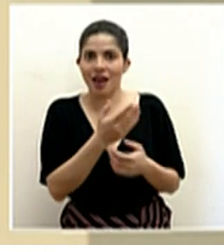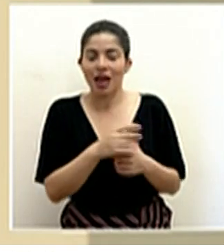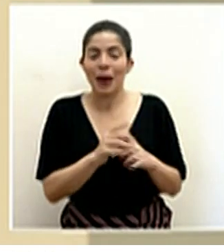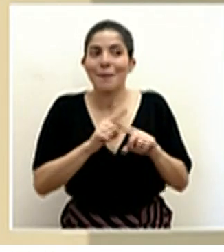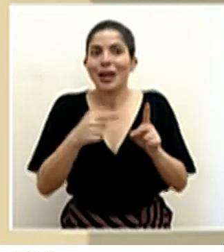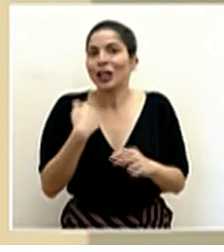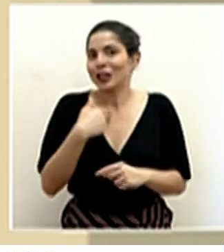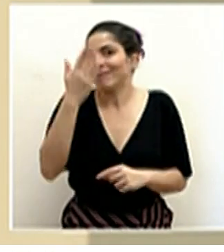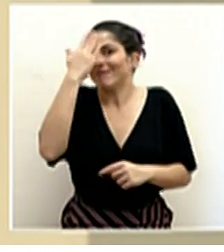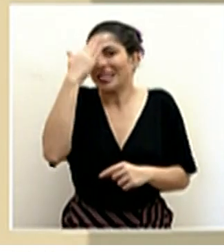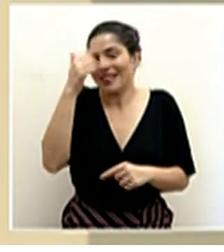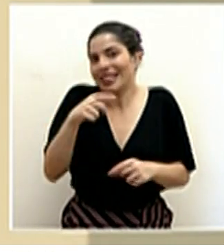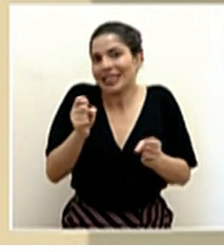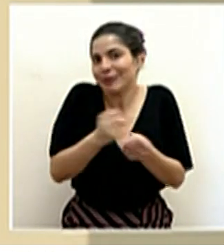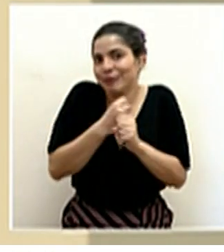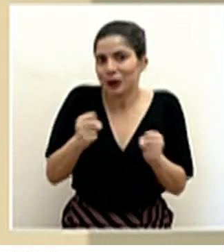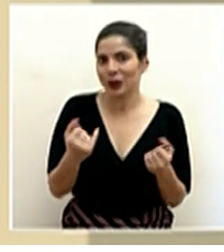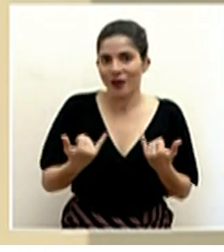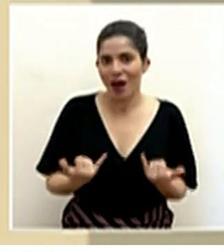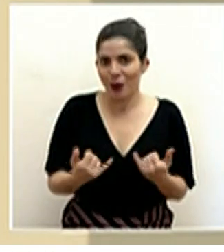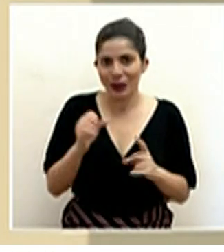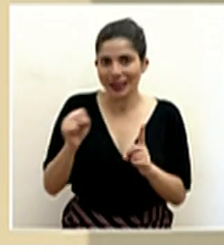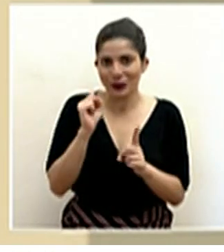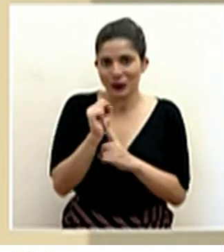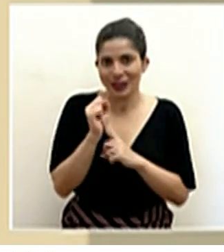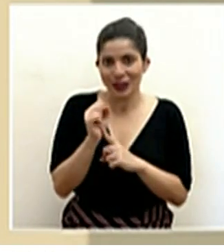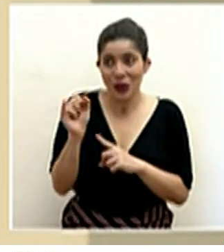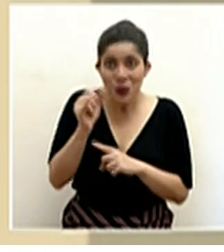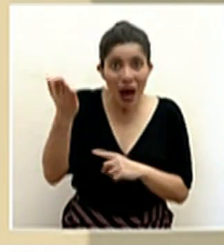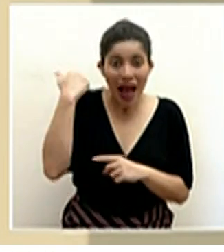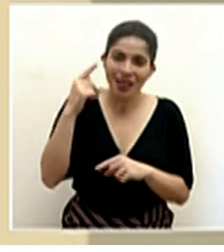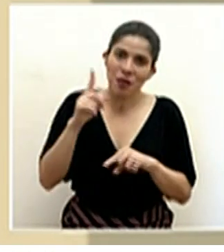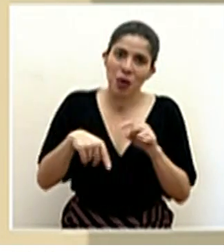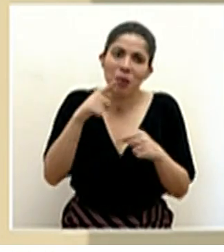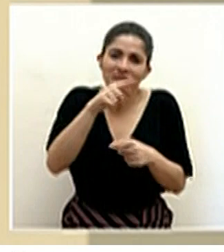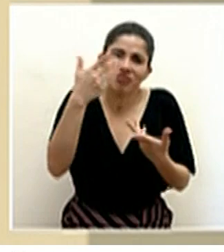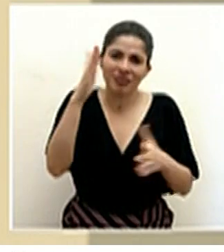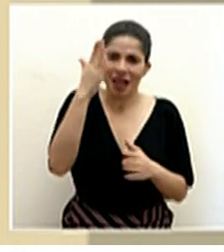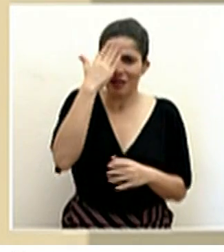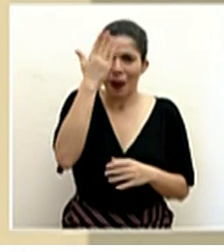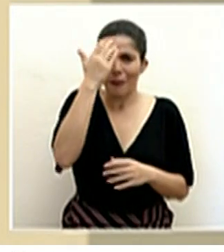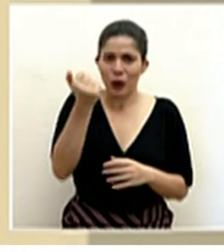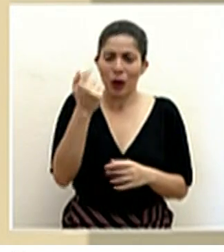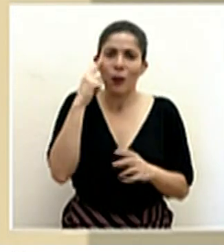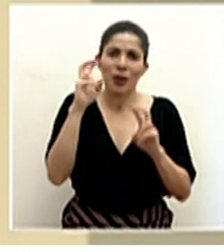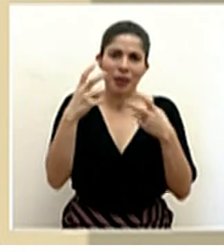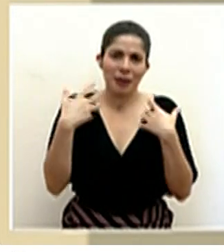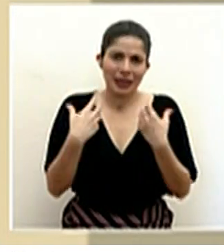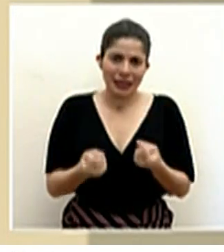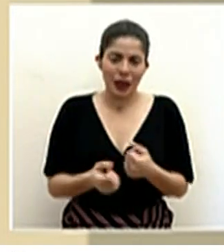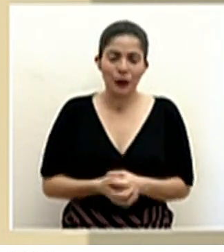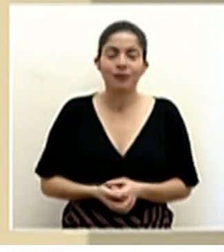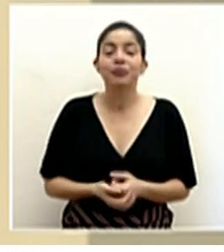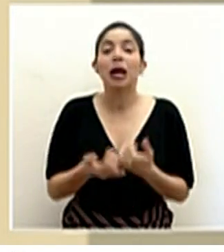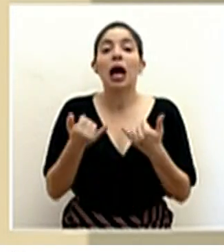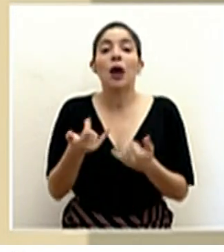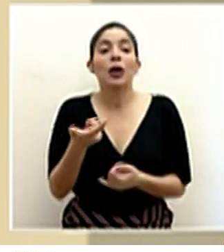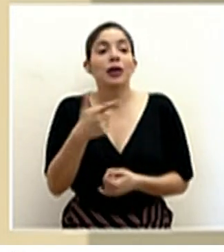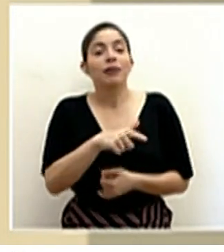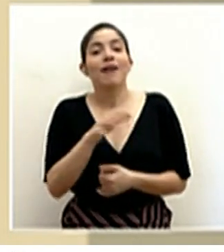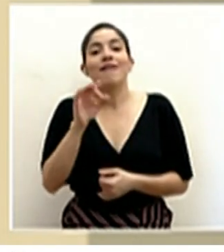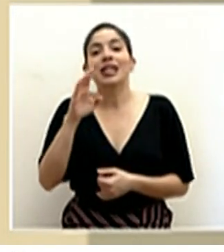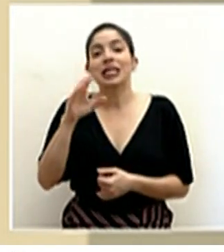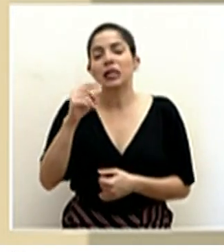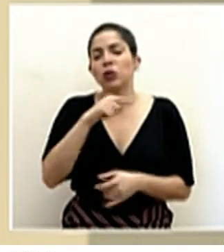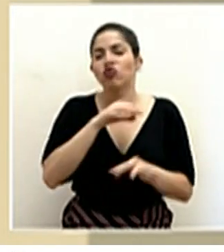sabemos que es imposible en estas circunstancias por todas las razones que ya conocemos de índole sanitaria. Voy a darle el pase a don